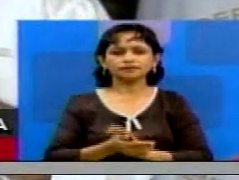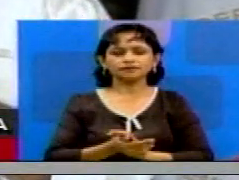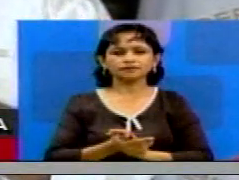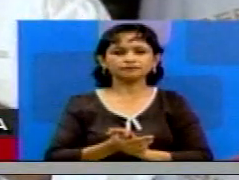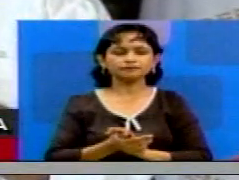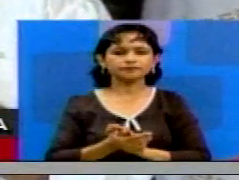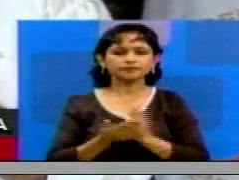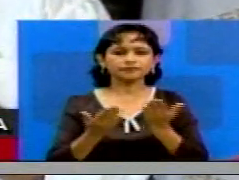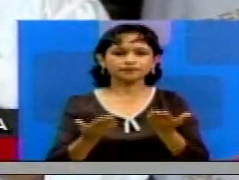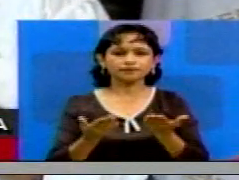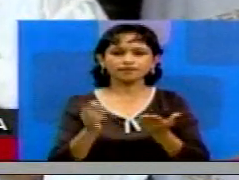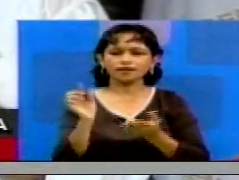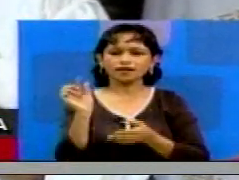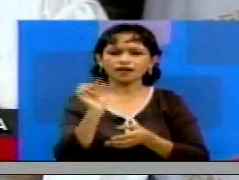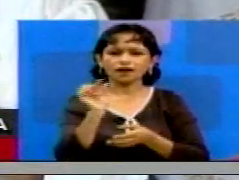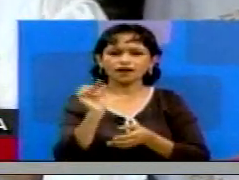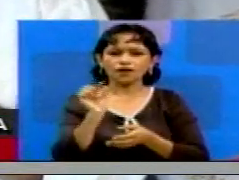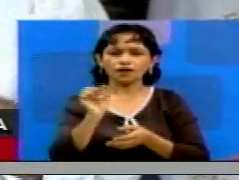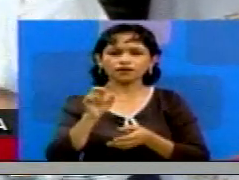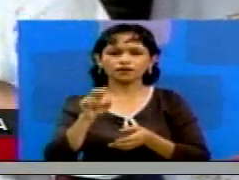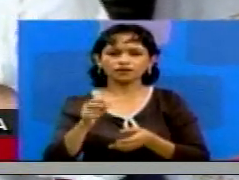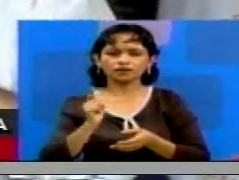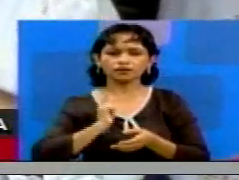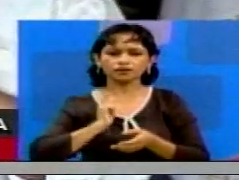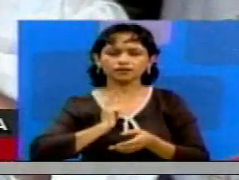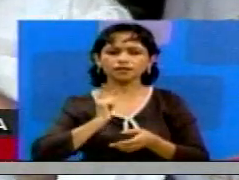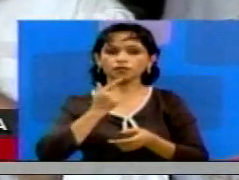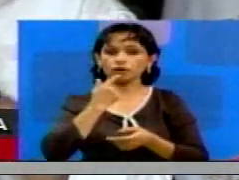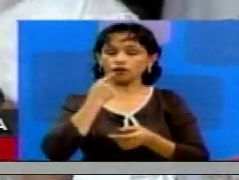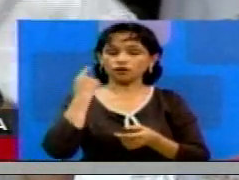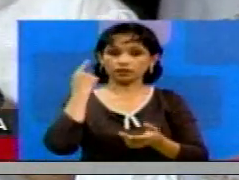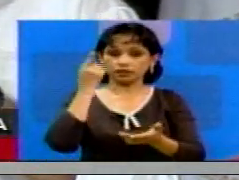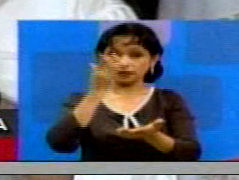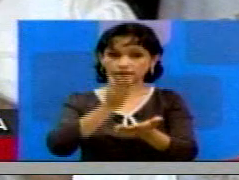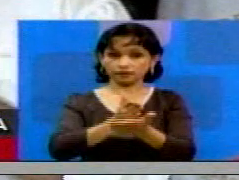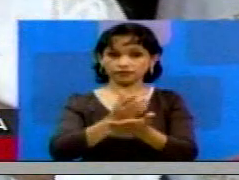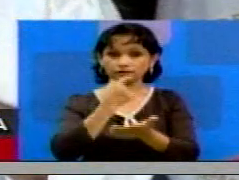que en este momento no tenemos una orden, teníamos una orden